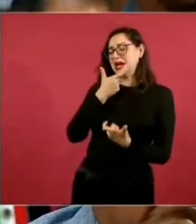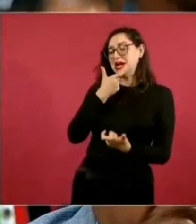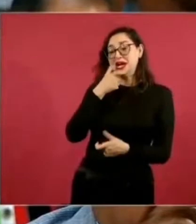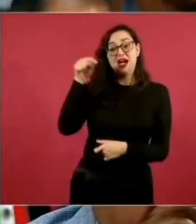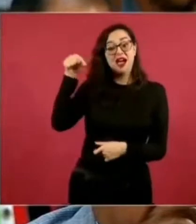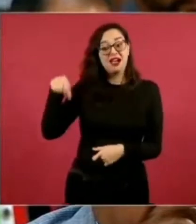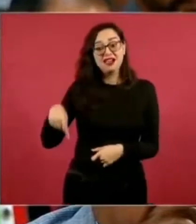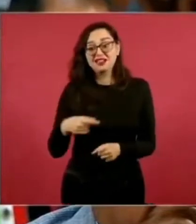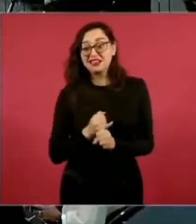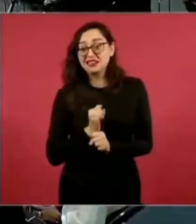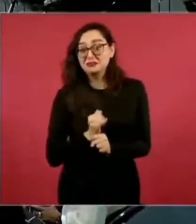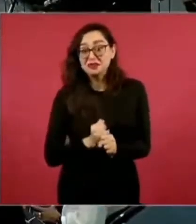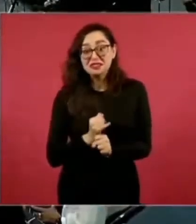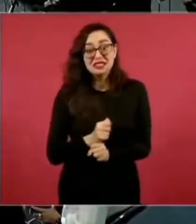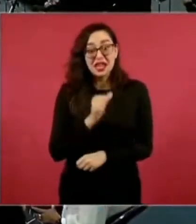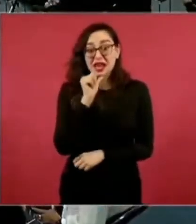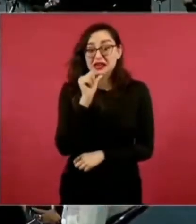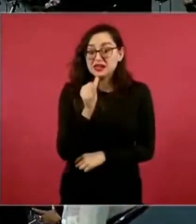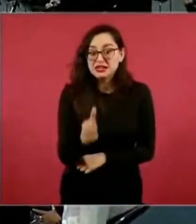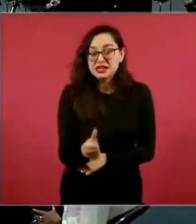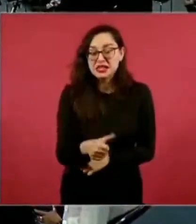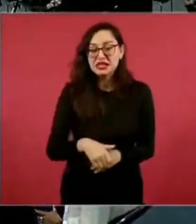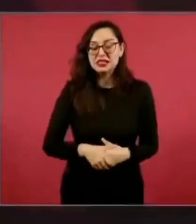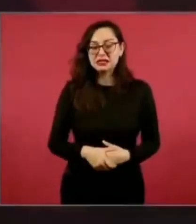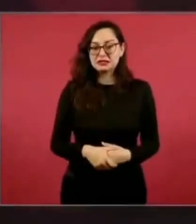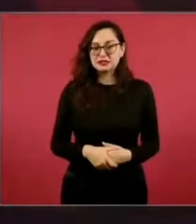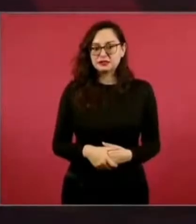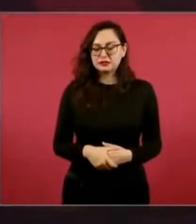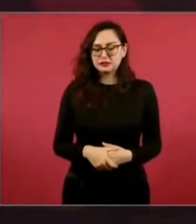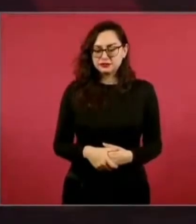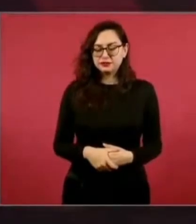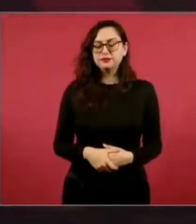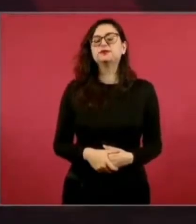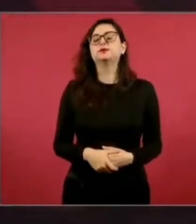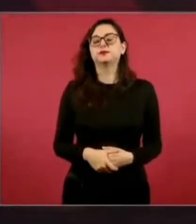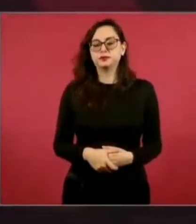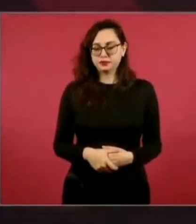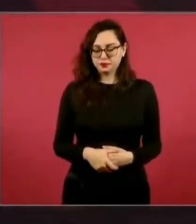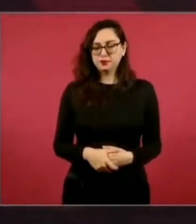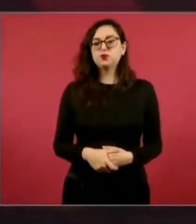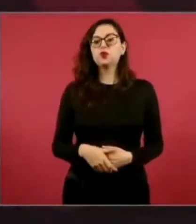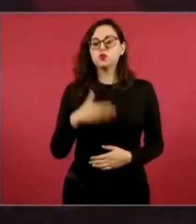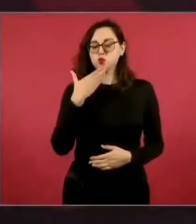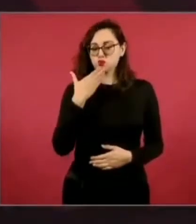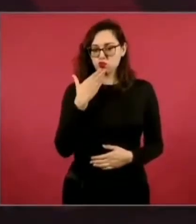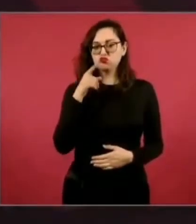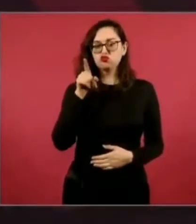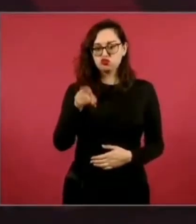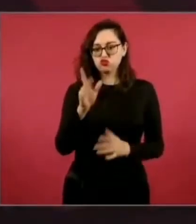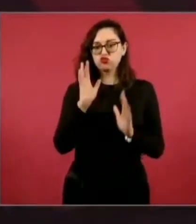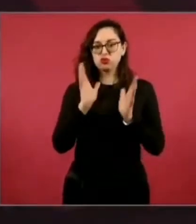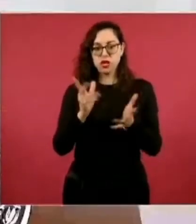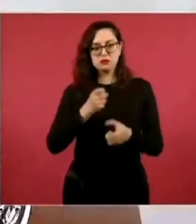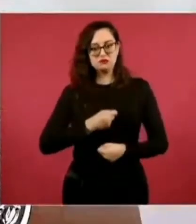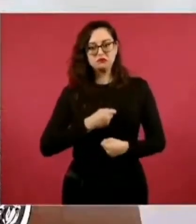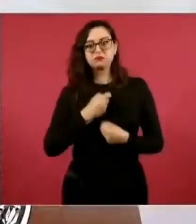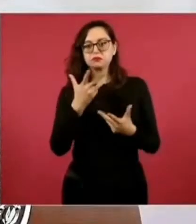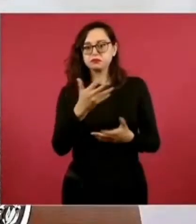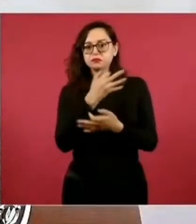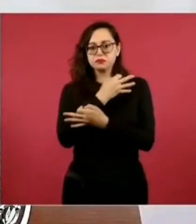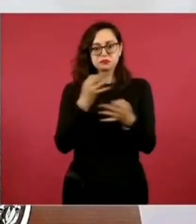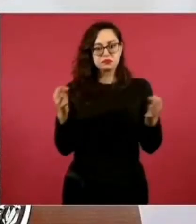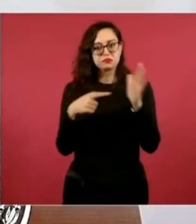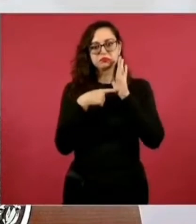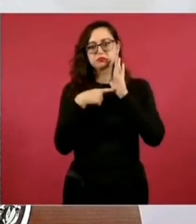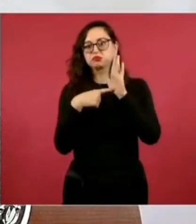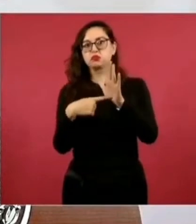señor presidente. Muy bien. Bueno, pues ya te escuchamos y te escucharon muchos.